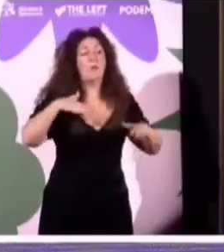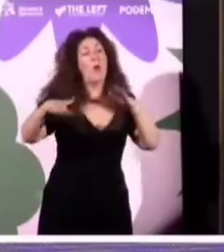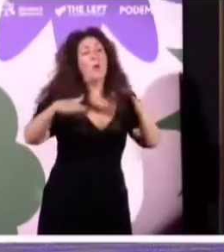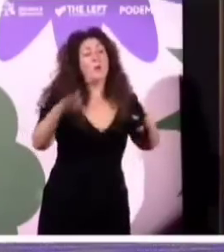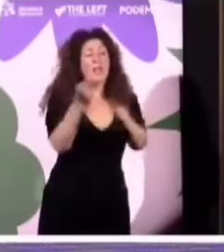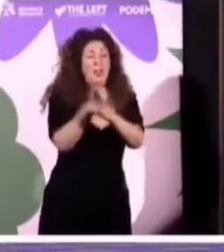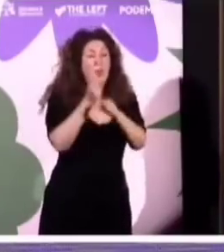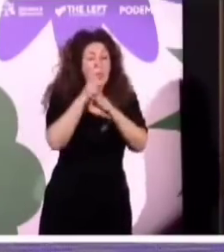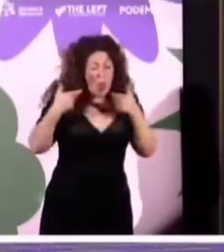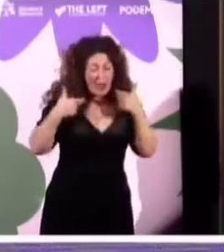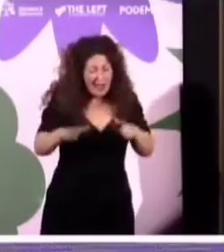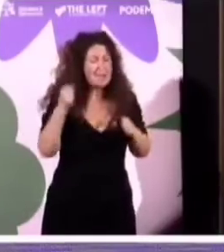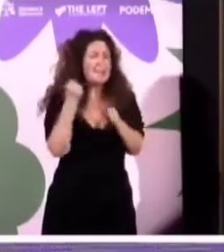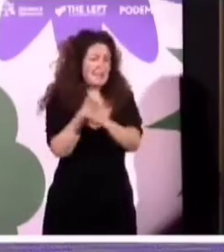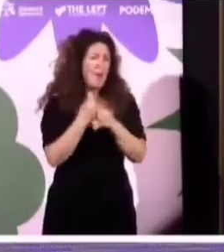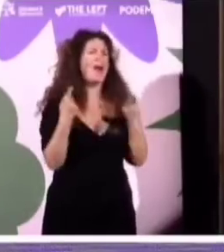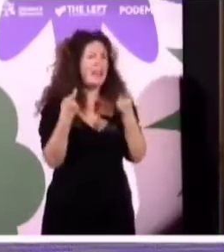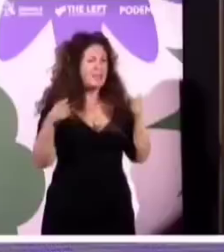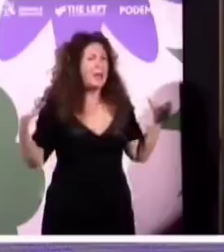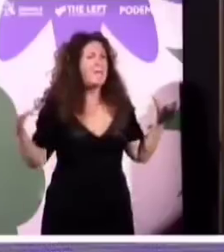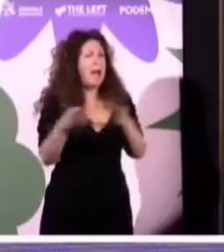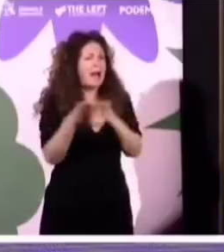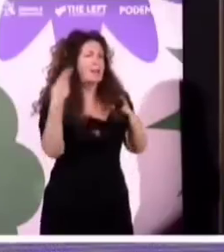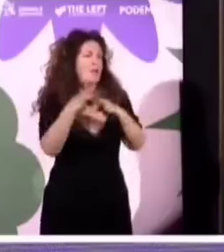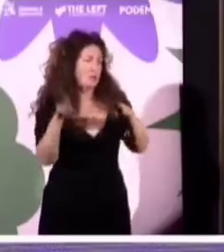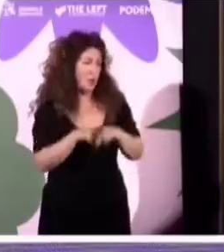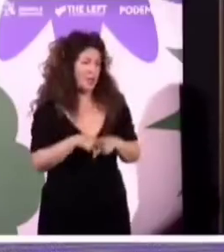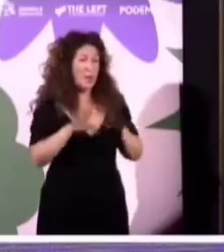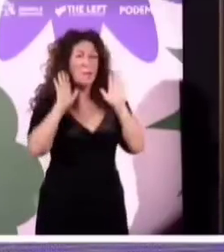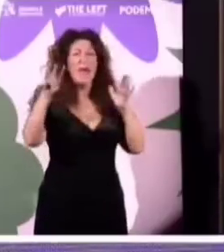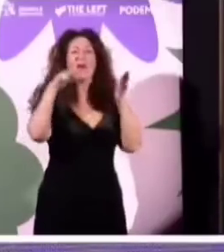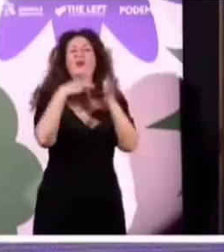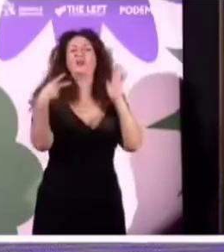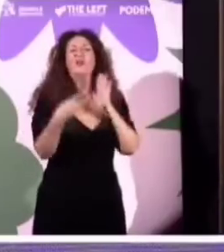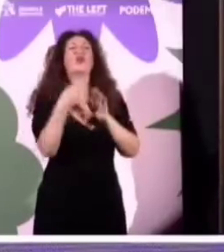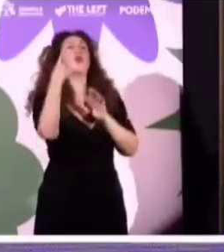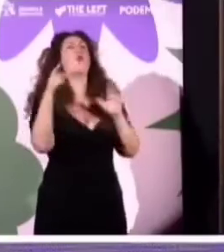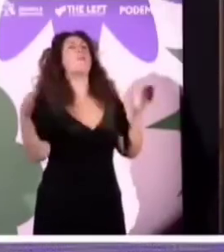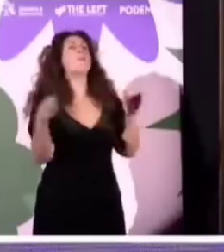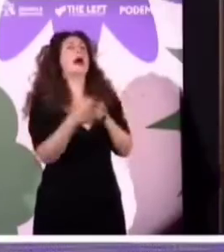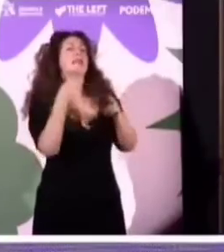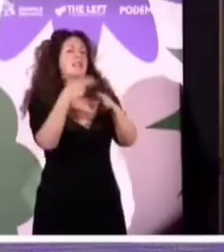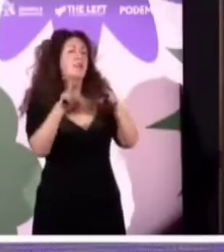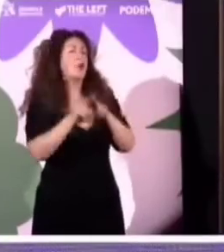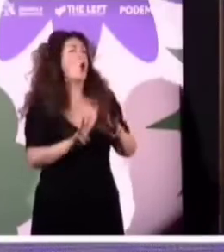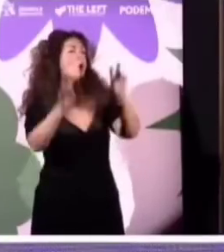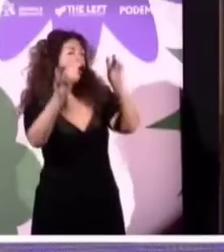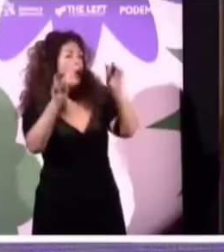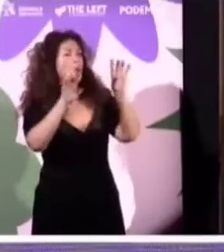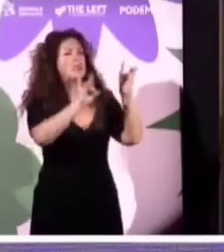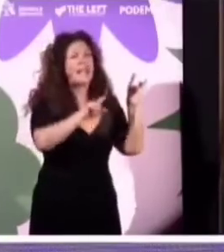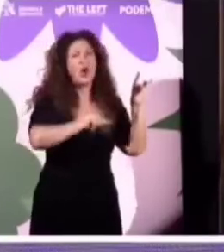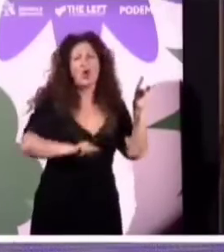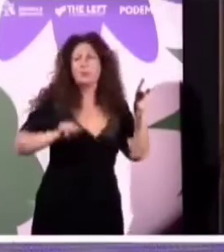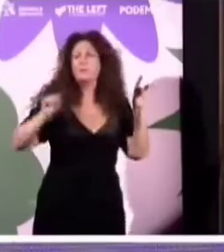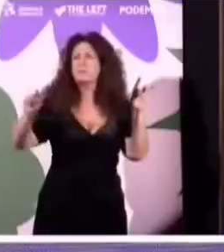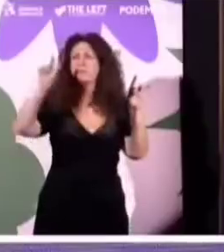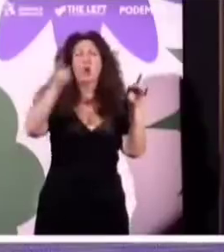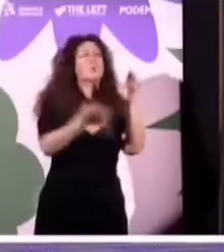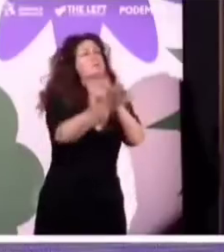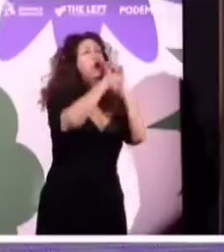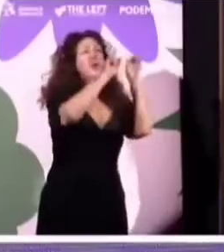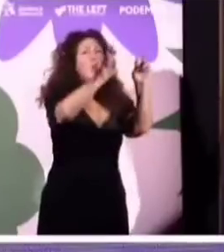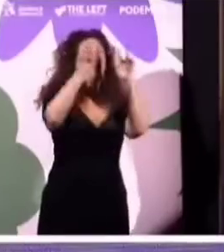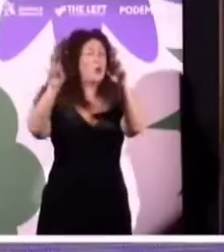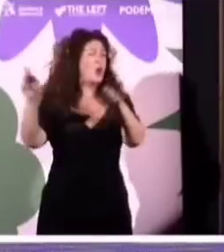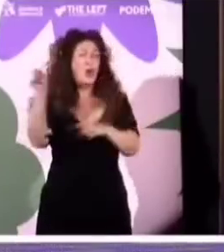partidos políticos. Pero yo creo que la solución tampoco es hacer un partido político nuevo por cada territorio, sino asumir que la función